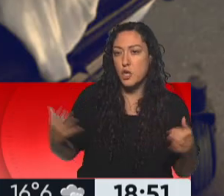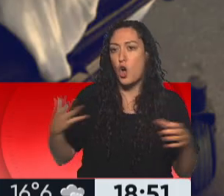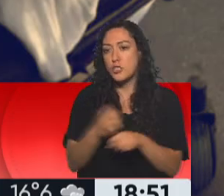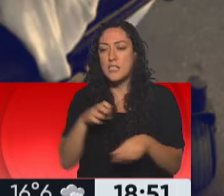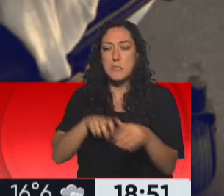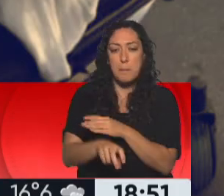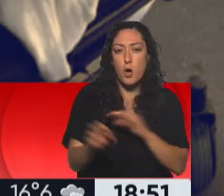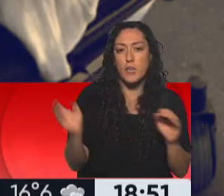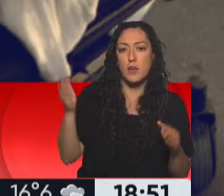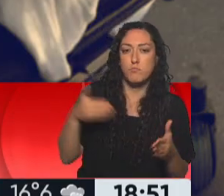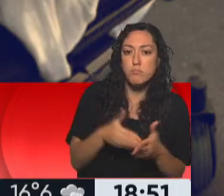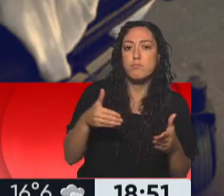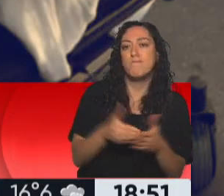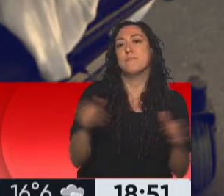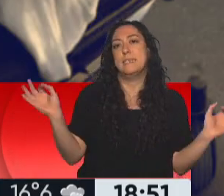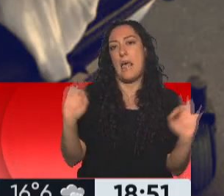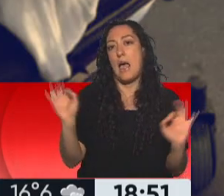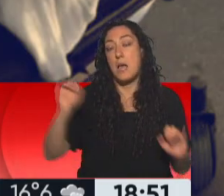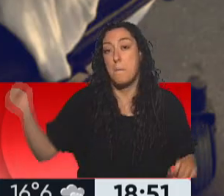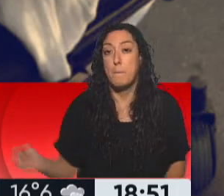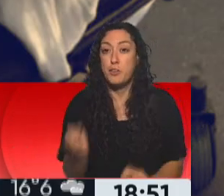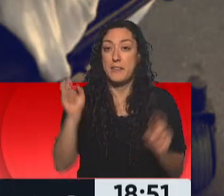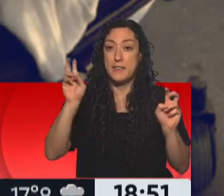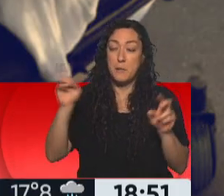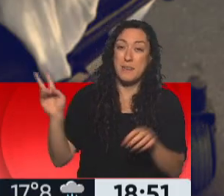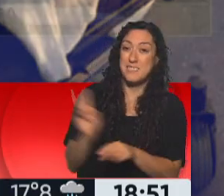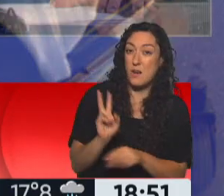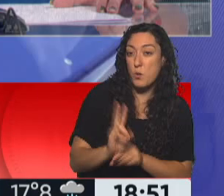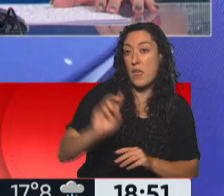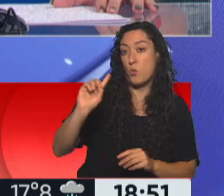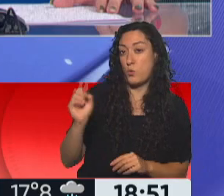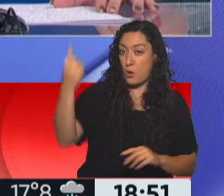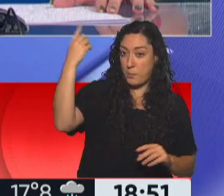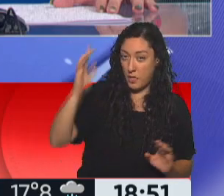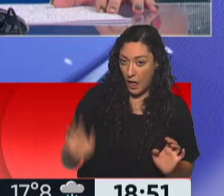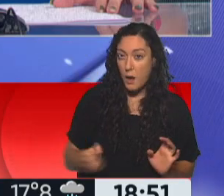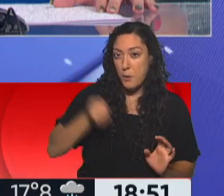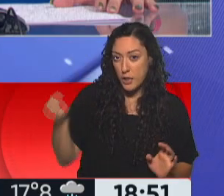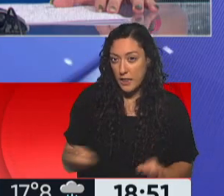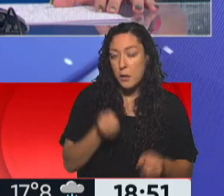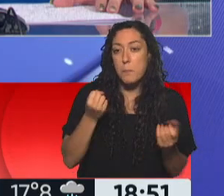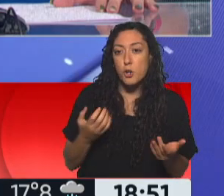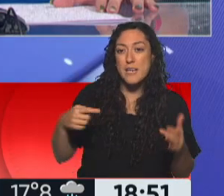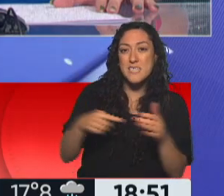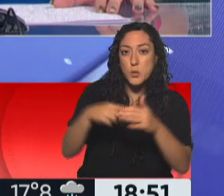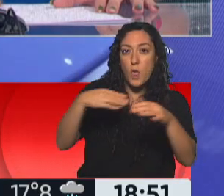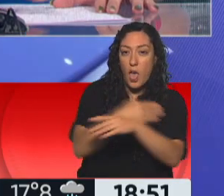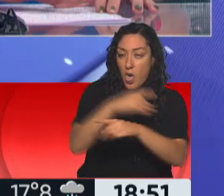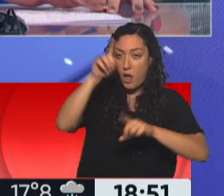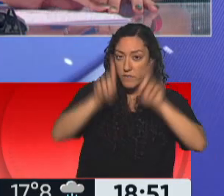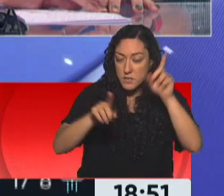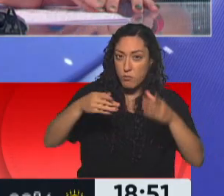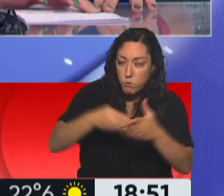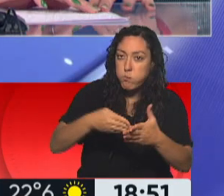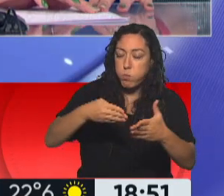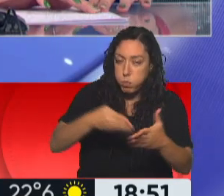del transporte. Es muy importante esto de la seguridad y la autonomía porque muchas veces moviéndonos en la ciudad encontramos barreras